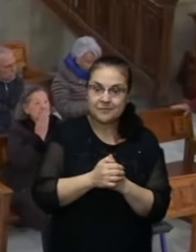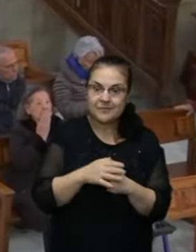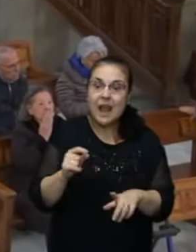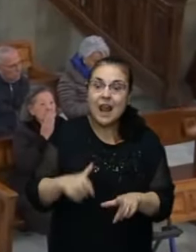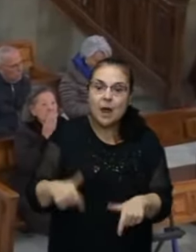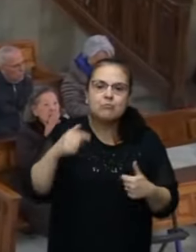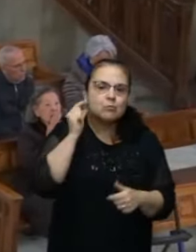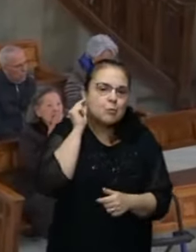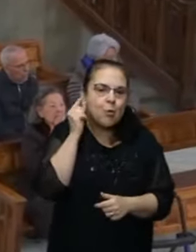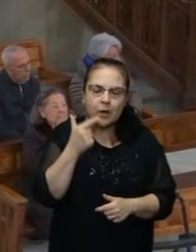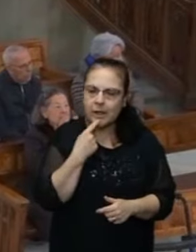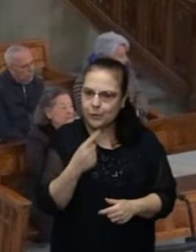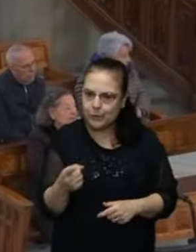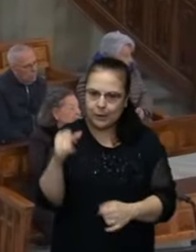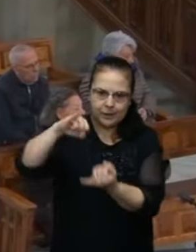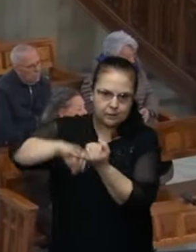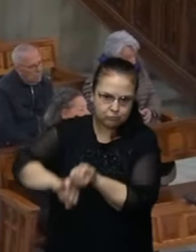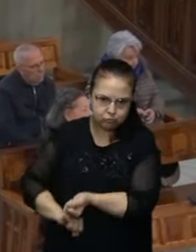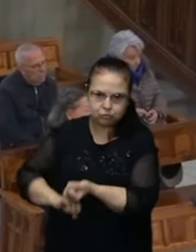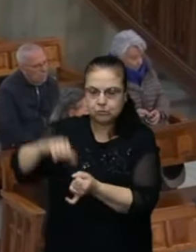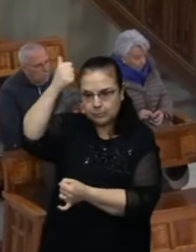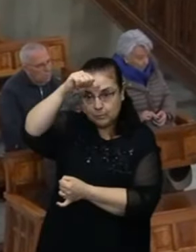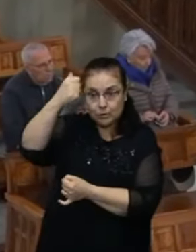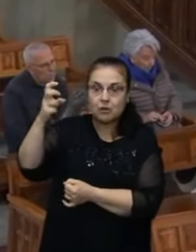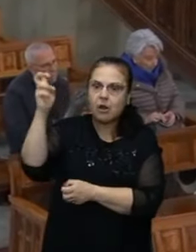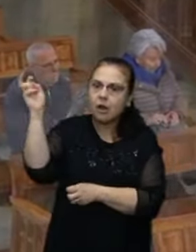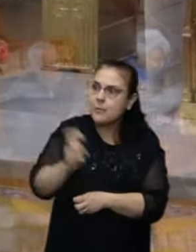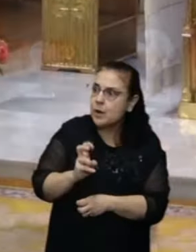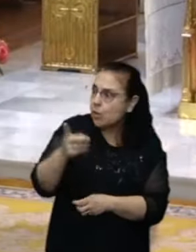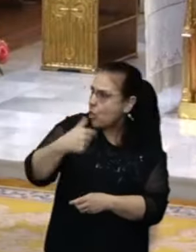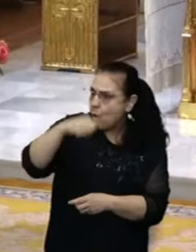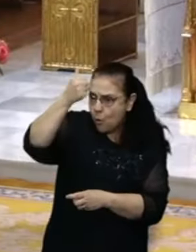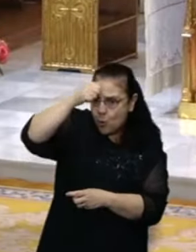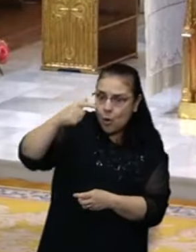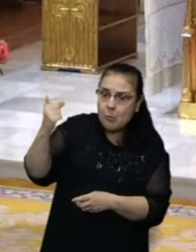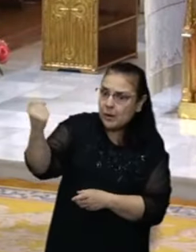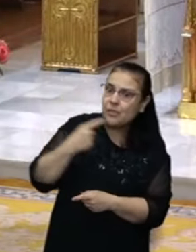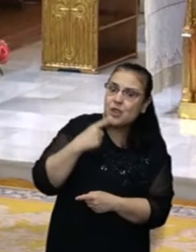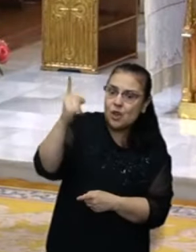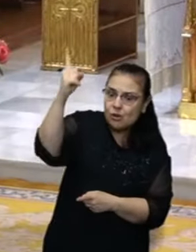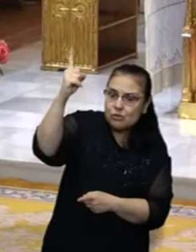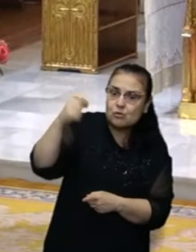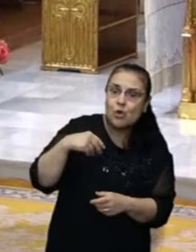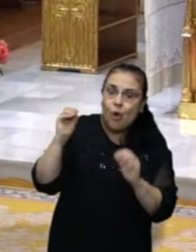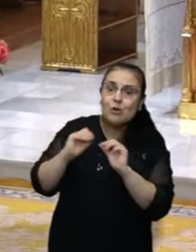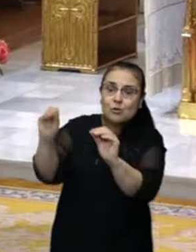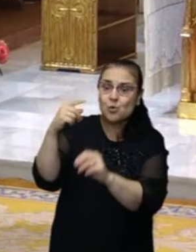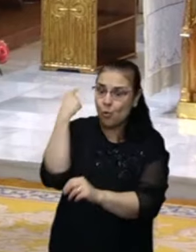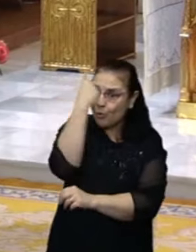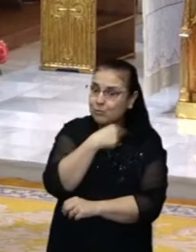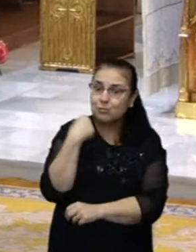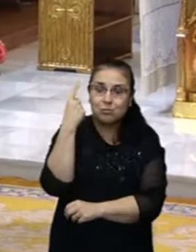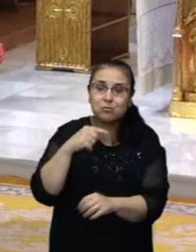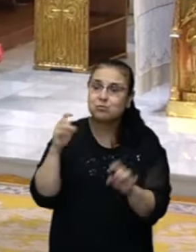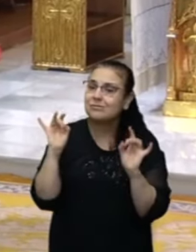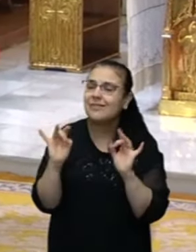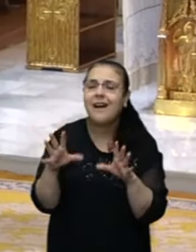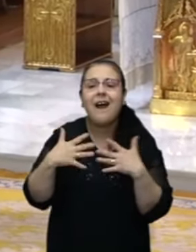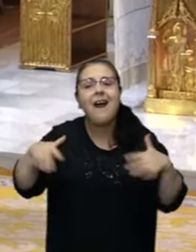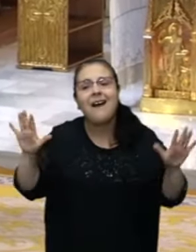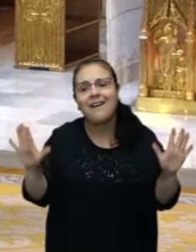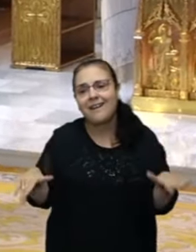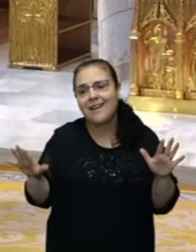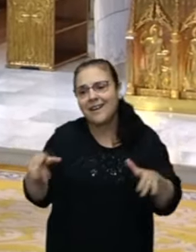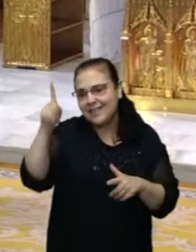La mujer dijo al esposo: ha venido a verme un hombre de Dios. Su semblante era como el semblante de un ángel de